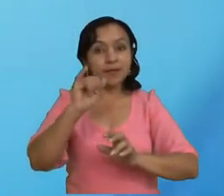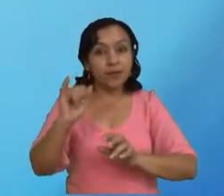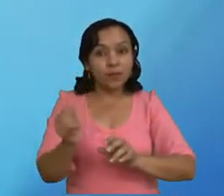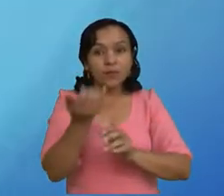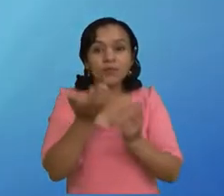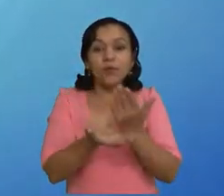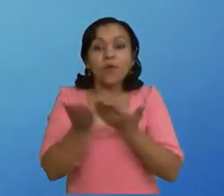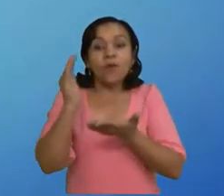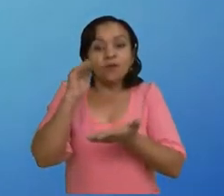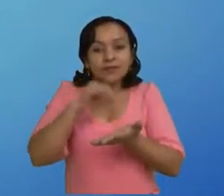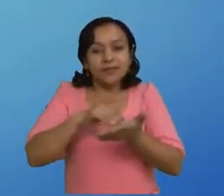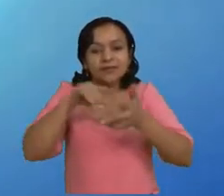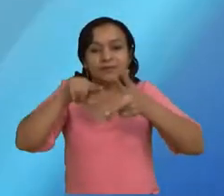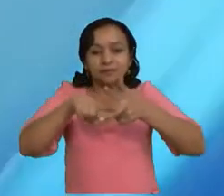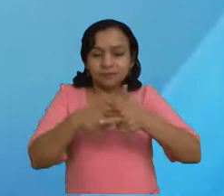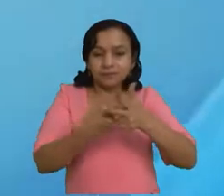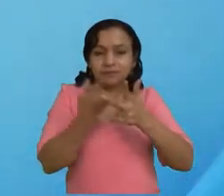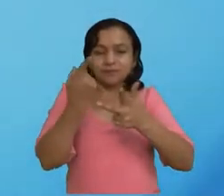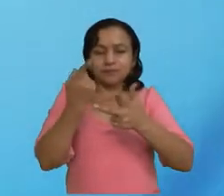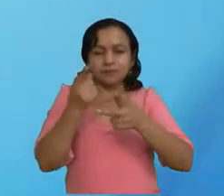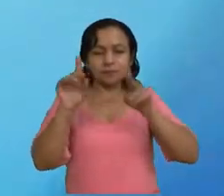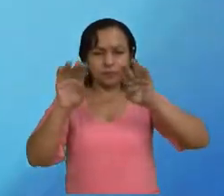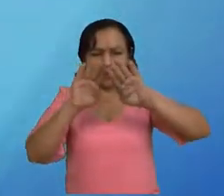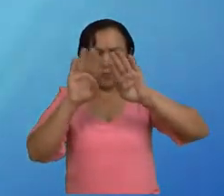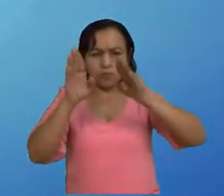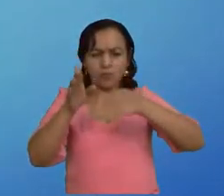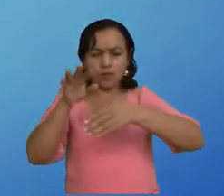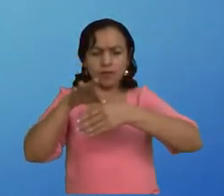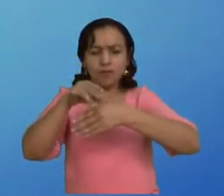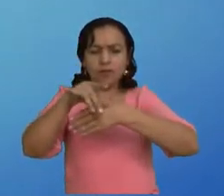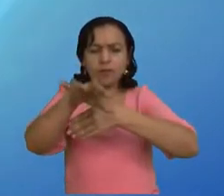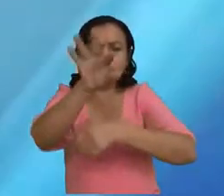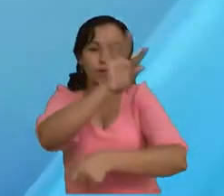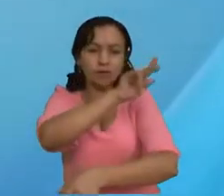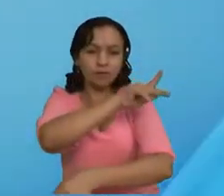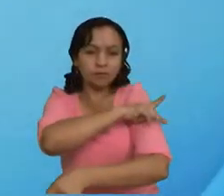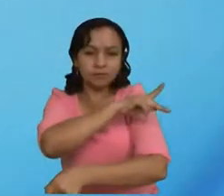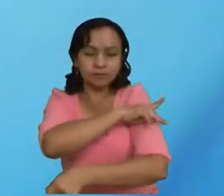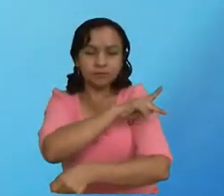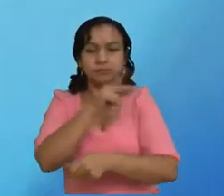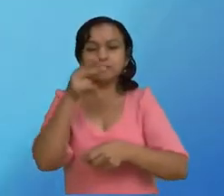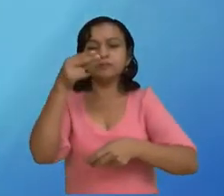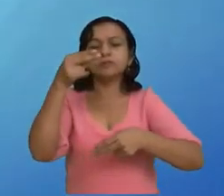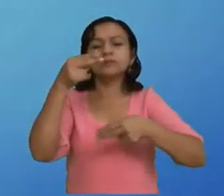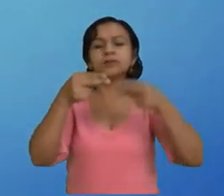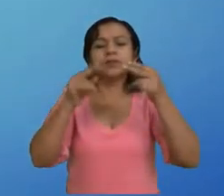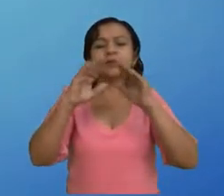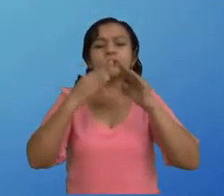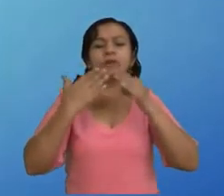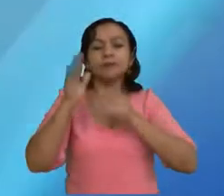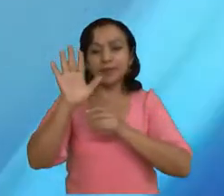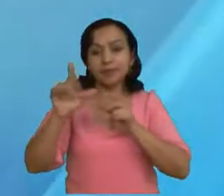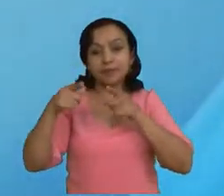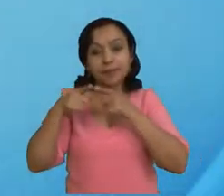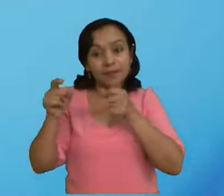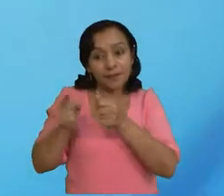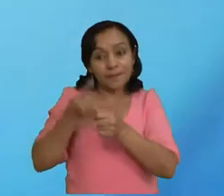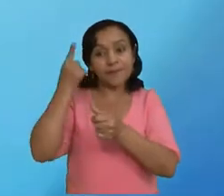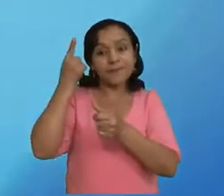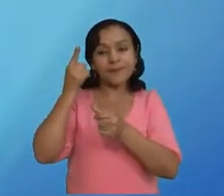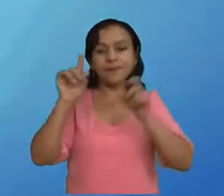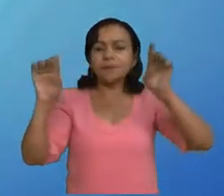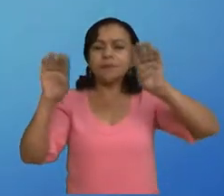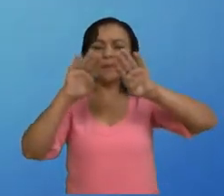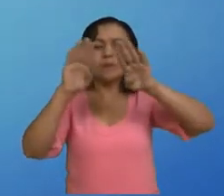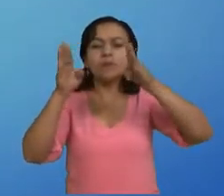relanzamos la comisaría de la mujer. Iniciamos por el Distrito 5 en Managua, Mujeres por la